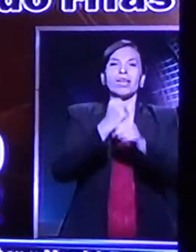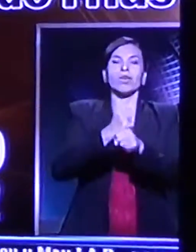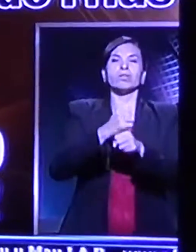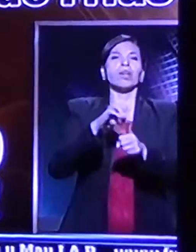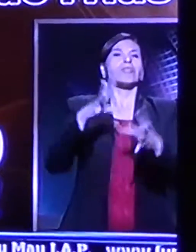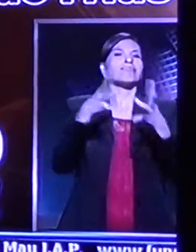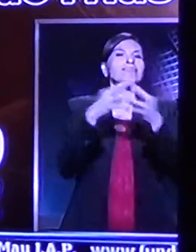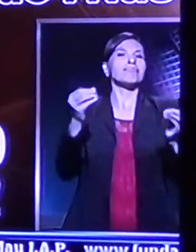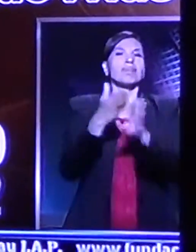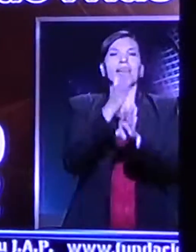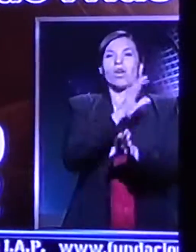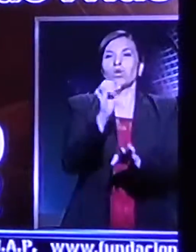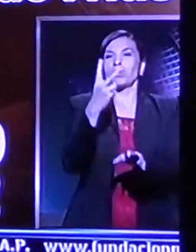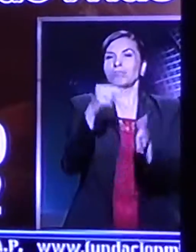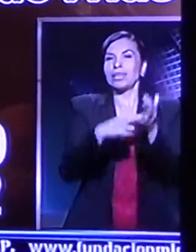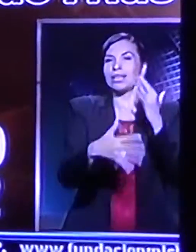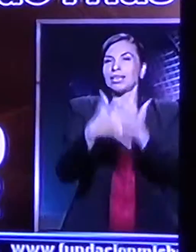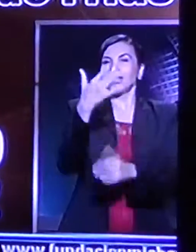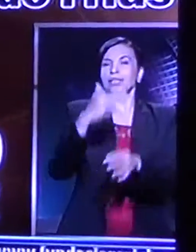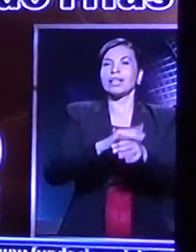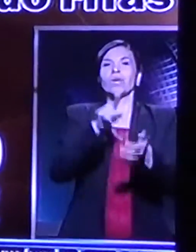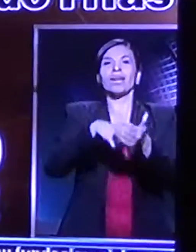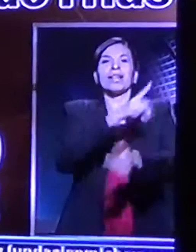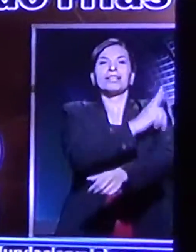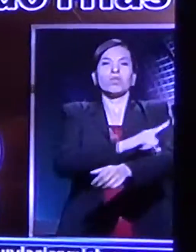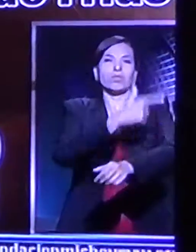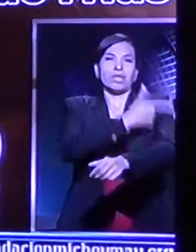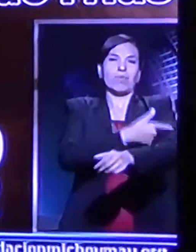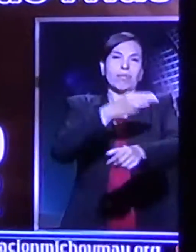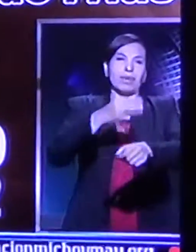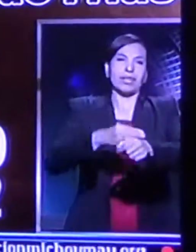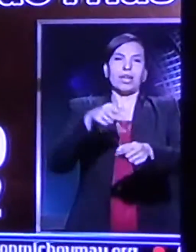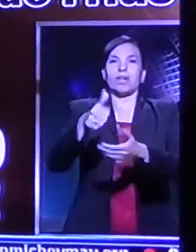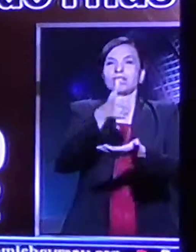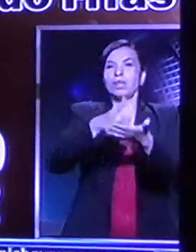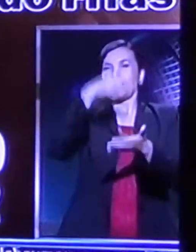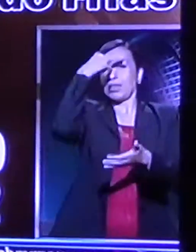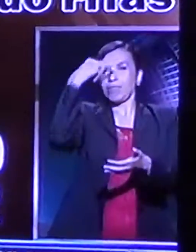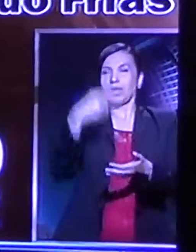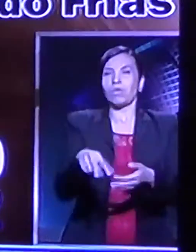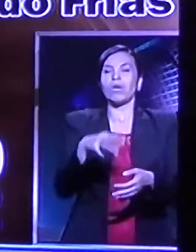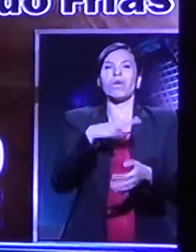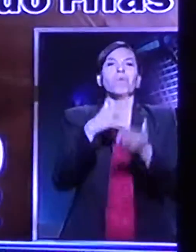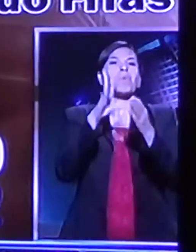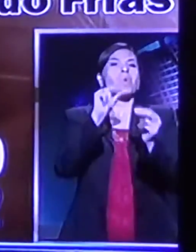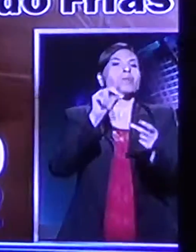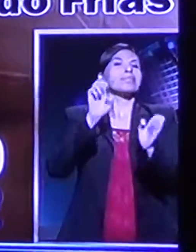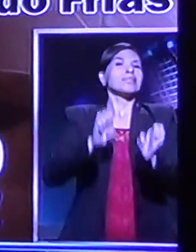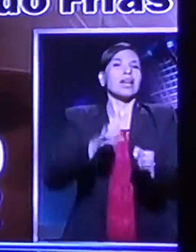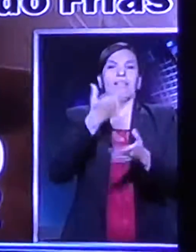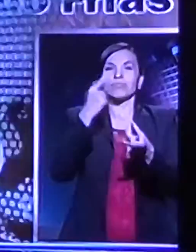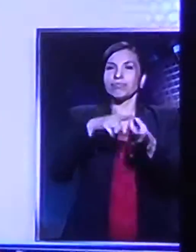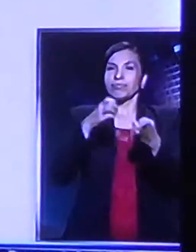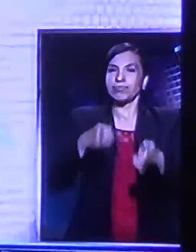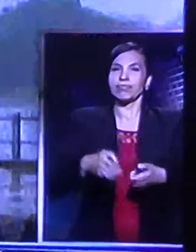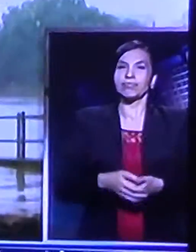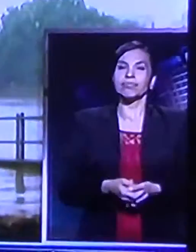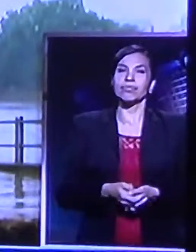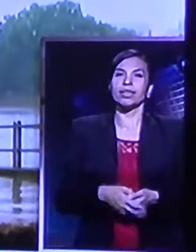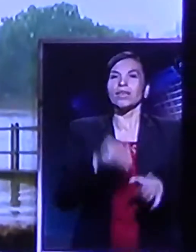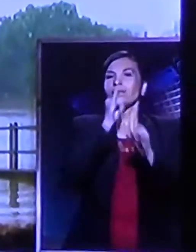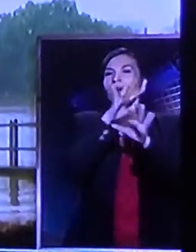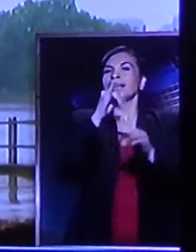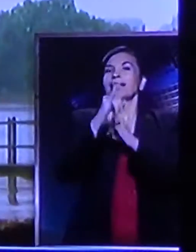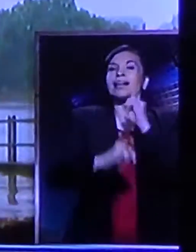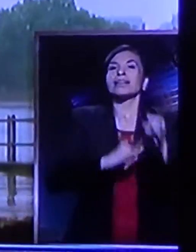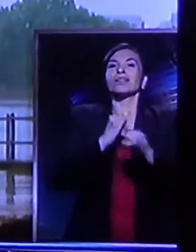edad, desapareció en octubre de 2015 de la delegación Gustavo Madero de la Ciudad de México y no aparece. En